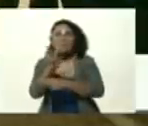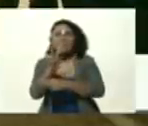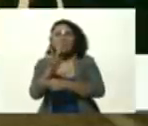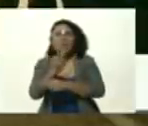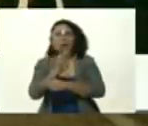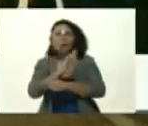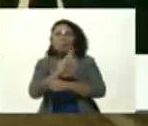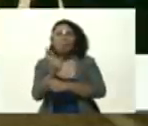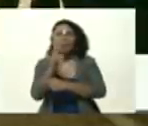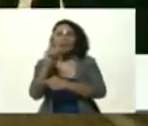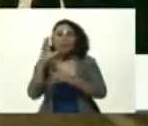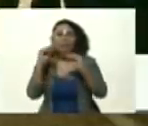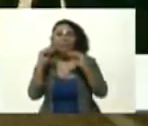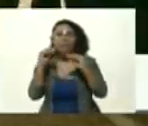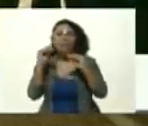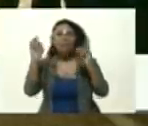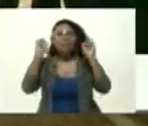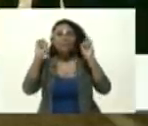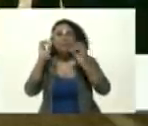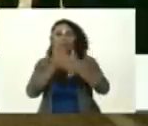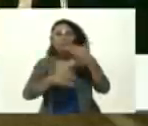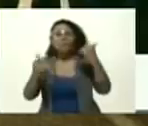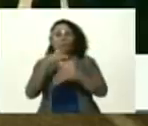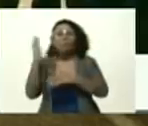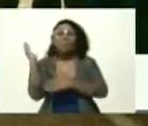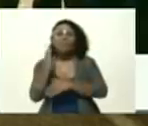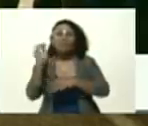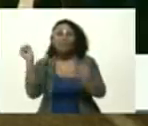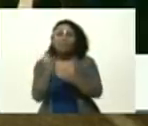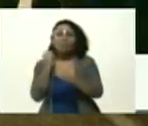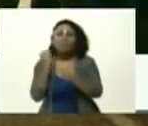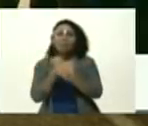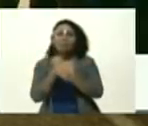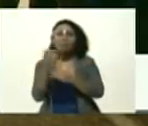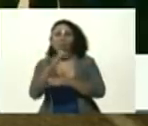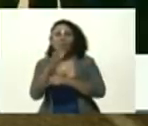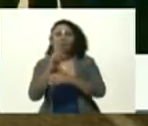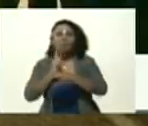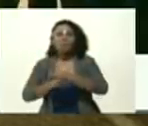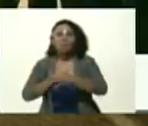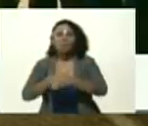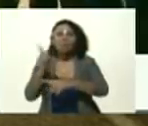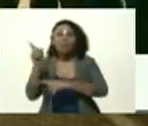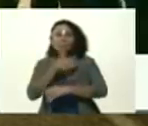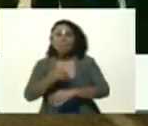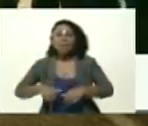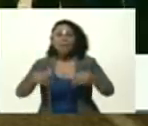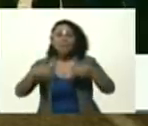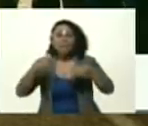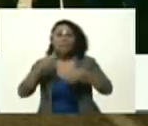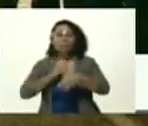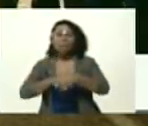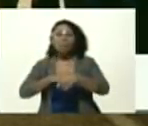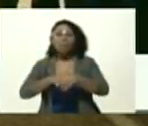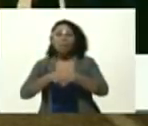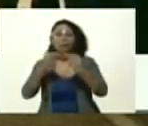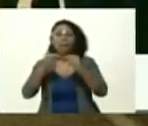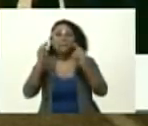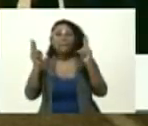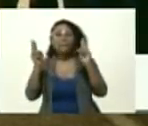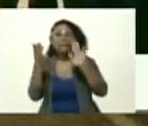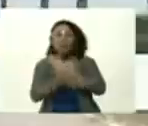estuviésemos hablando de una calamidad superior, pero bueno, hemos venido trabajando desde hace tiempo. Y hablarle, presidente, que estamos en este momento en el puente sobre el